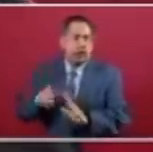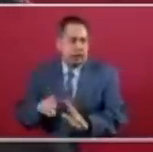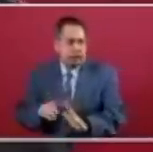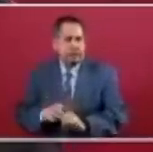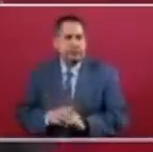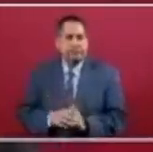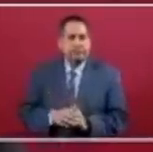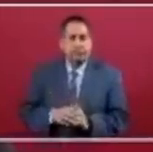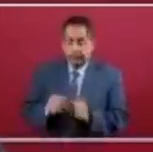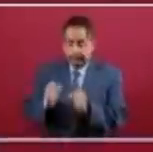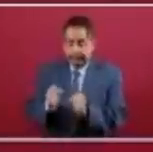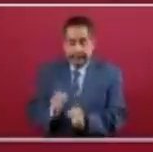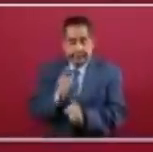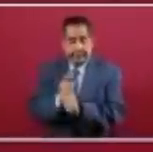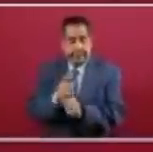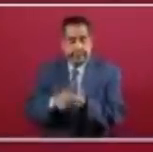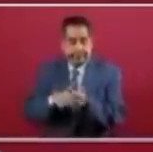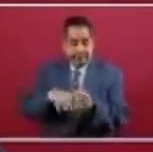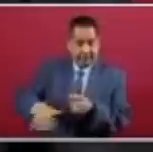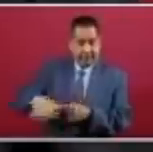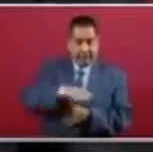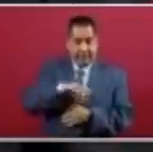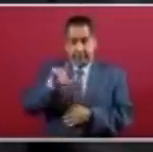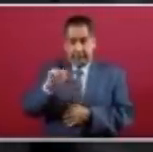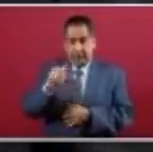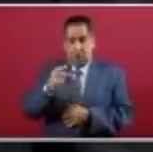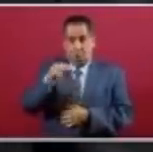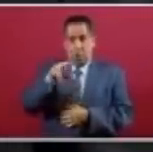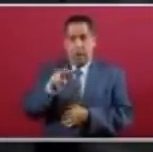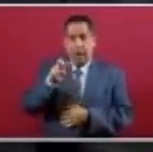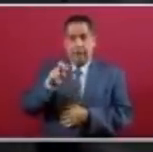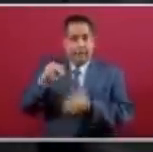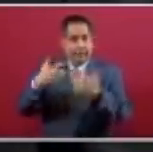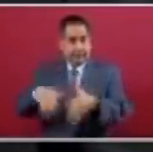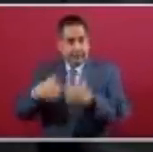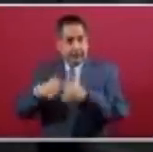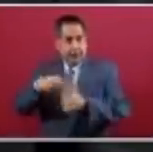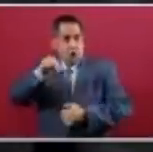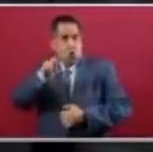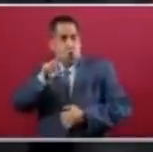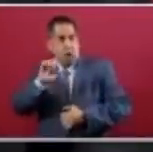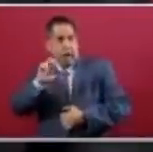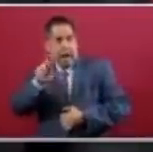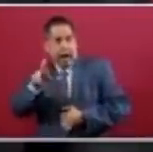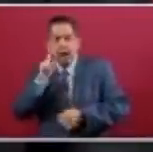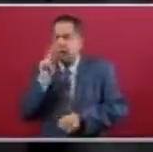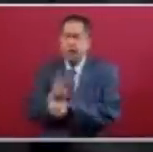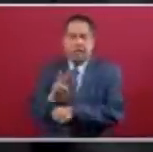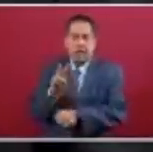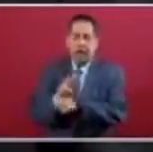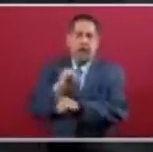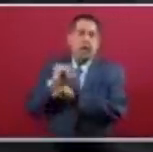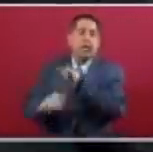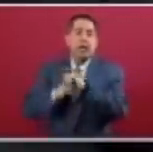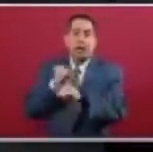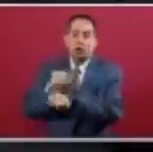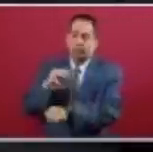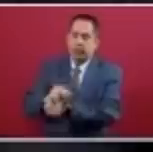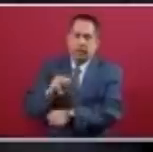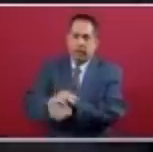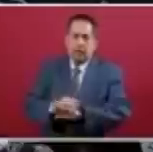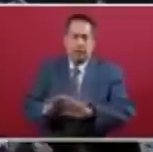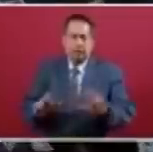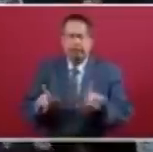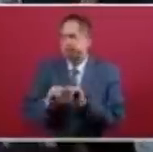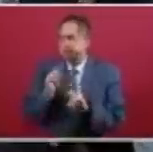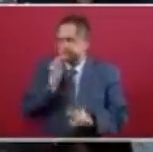la seguridad de Laguna Verde está asegurada por la vigilancia que ejercen los organismos internacionales. Muchas